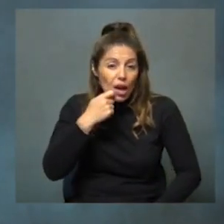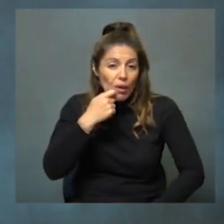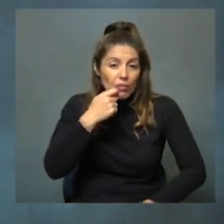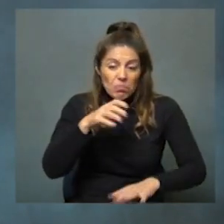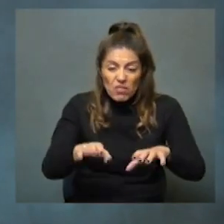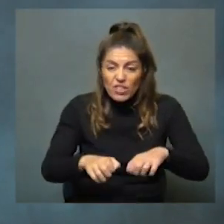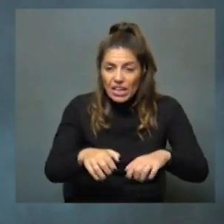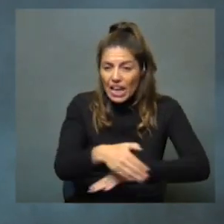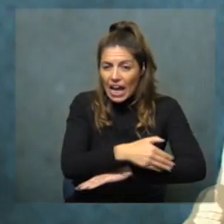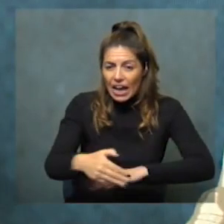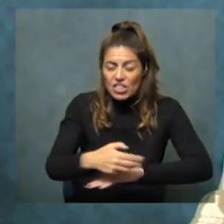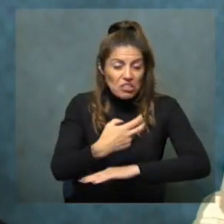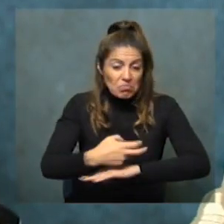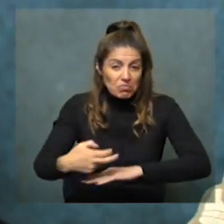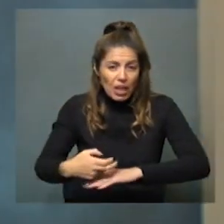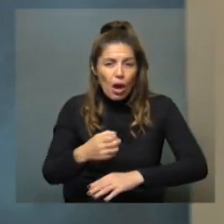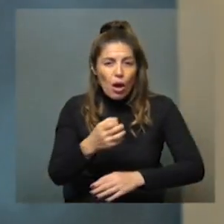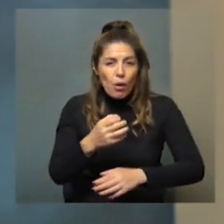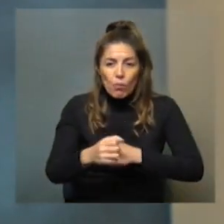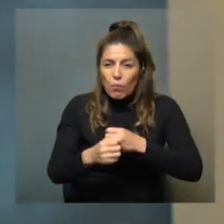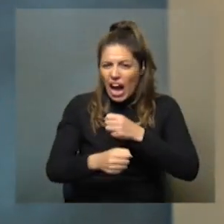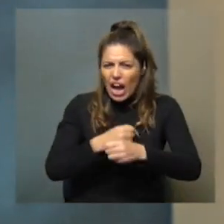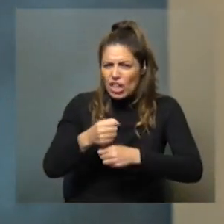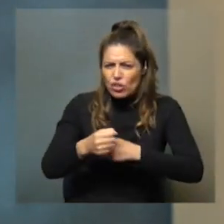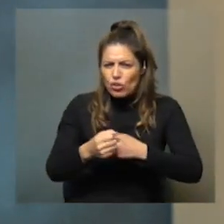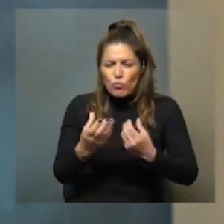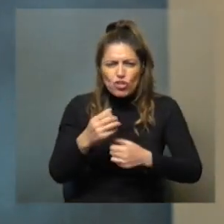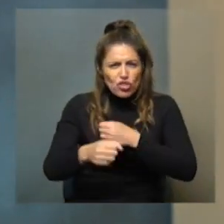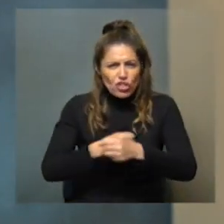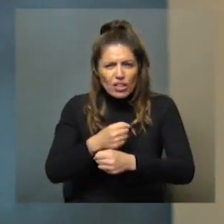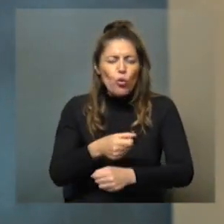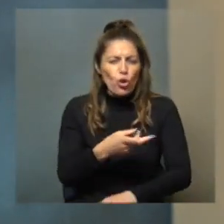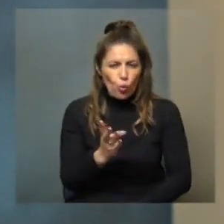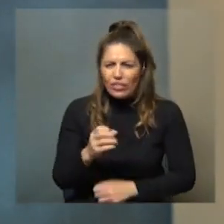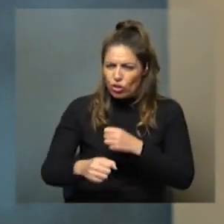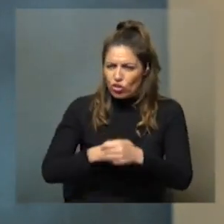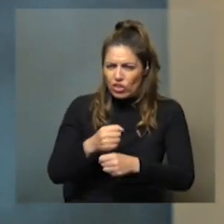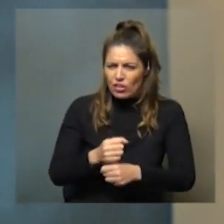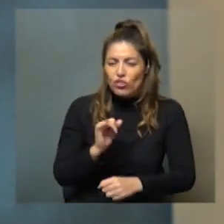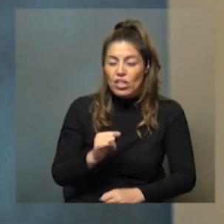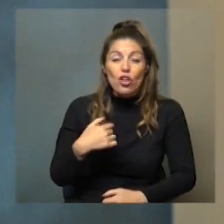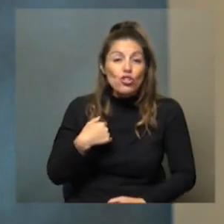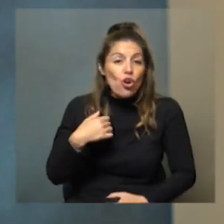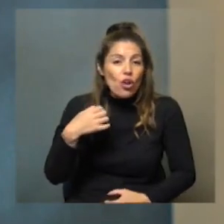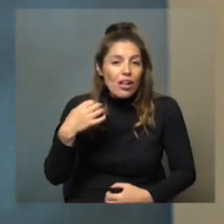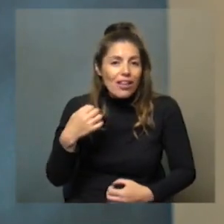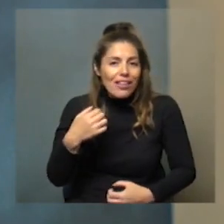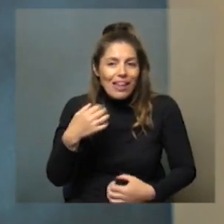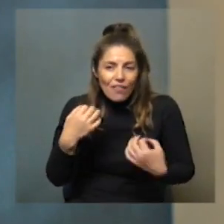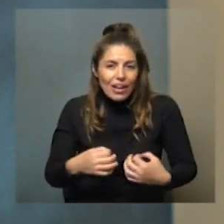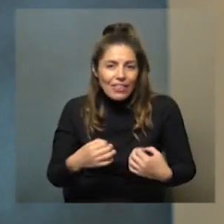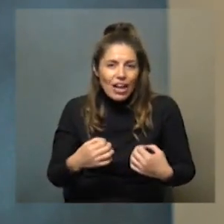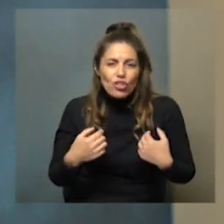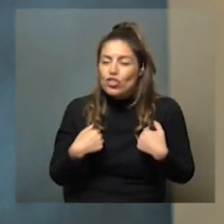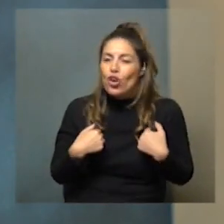calle. Hace muchísimos años. Sí, no sé, hace unos cuantos, sí, parece. No, yo la verdad que no soy o